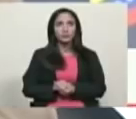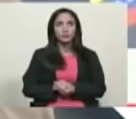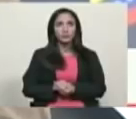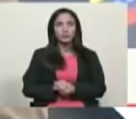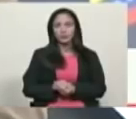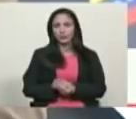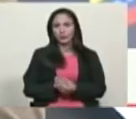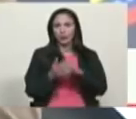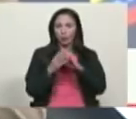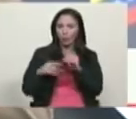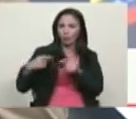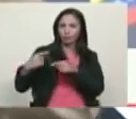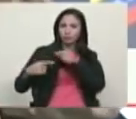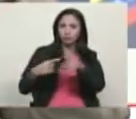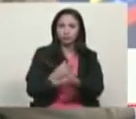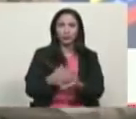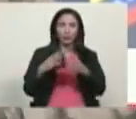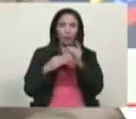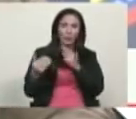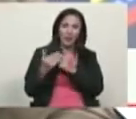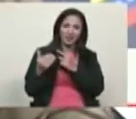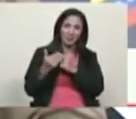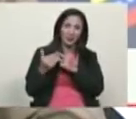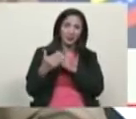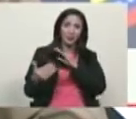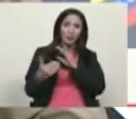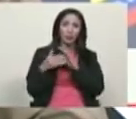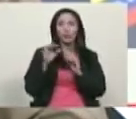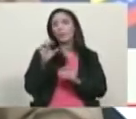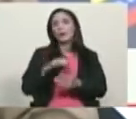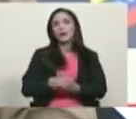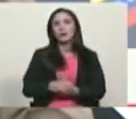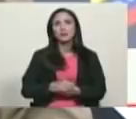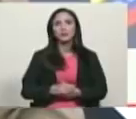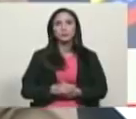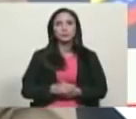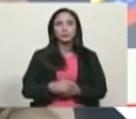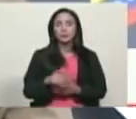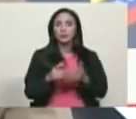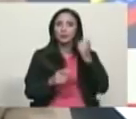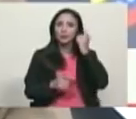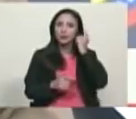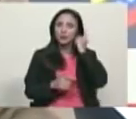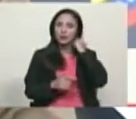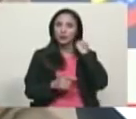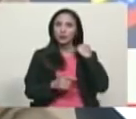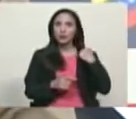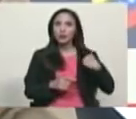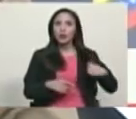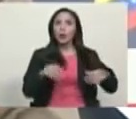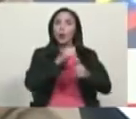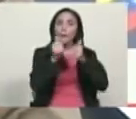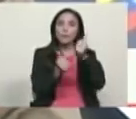Las consecutivas declaraciones de amenaza contra nuestro país del vicepresidente Mike Pence,